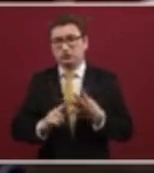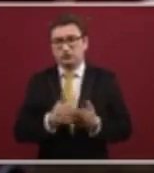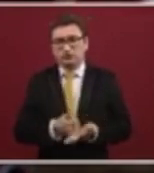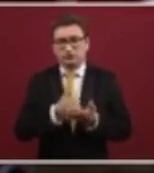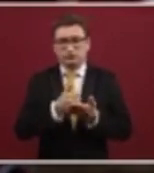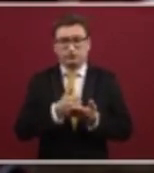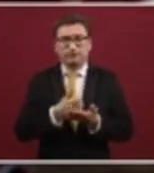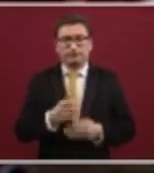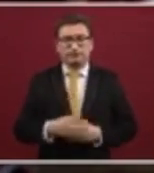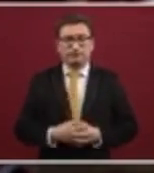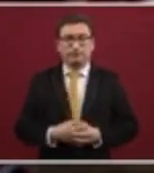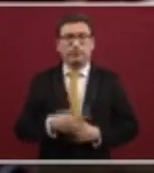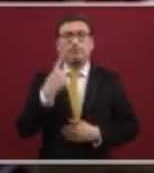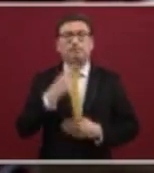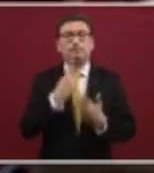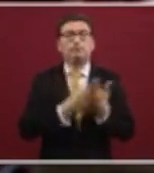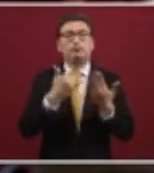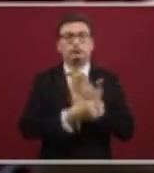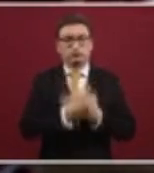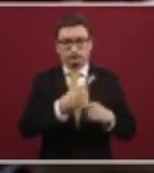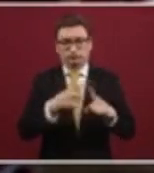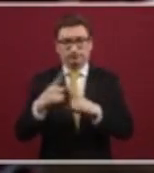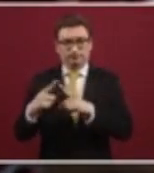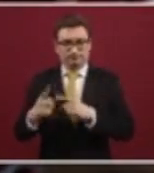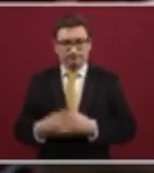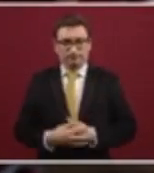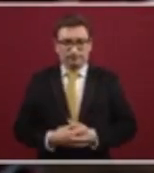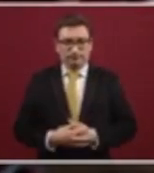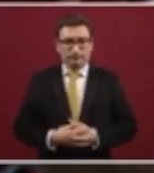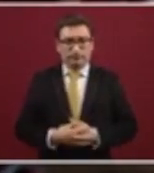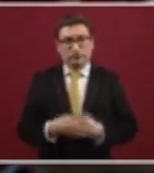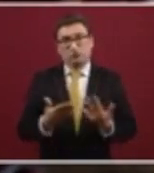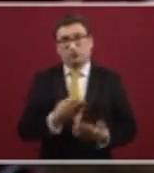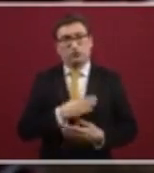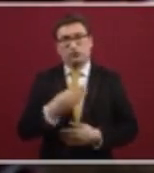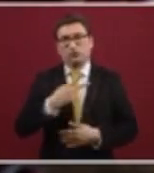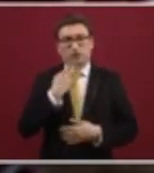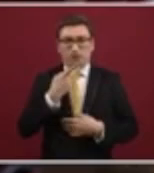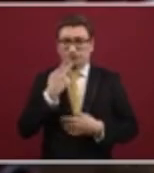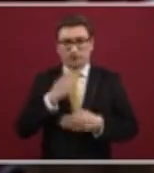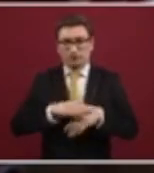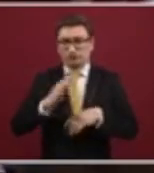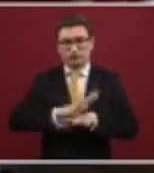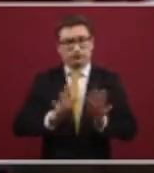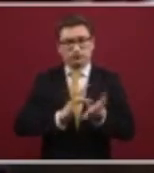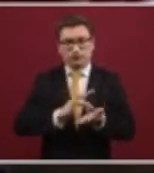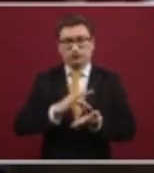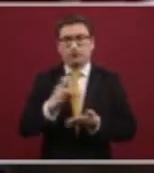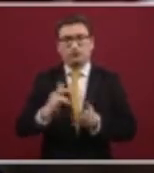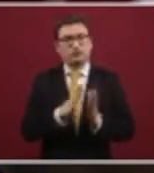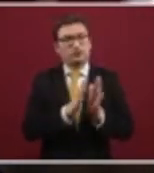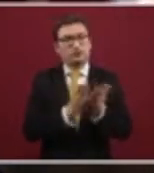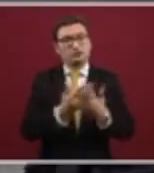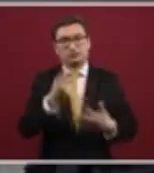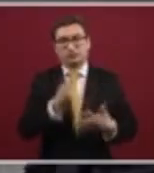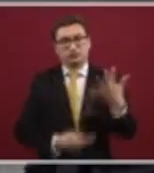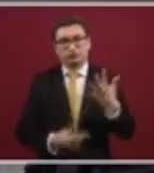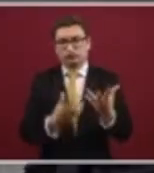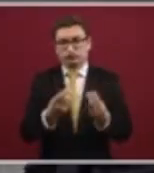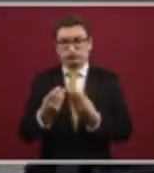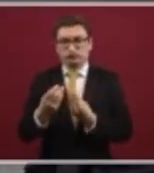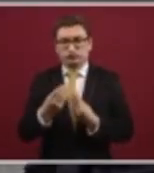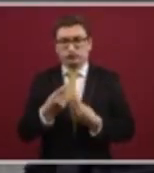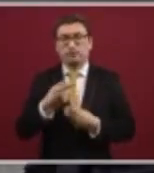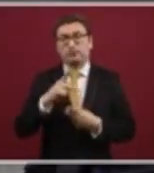fondos para los proyectos estratégicos. Y bueno, ya no quiero hablar más, le agradezco mucho, hay mucha literatura al respecto, pero